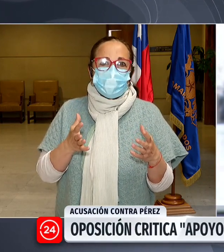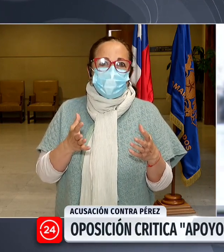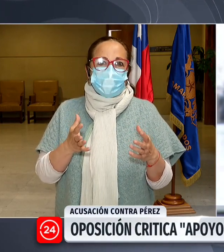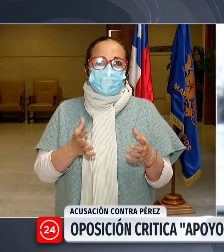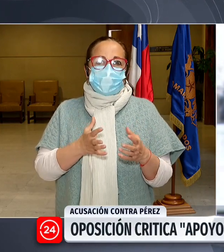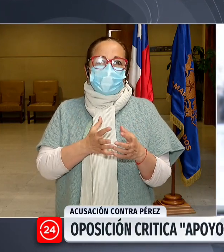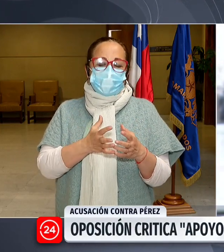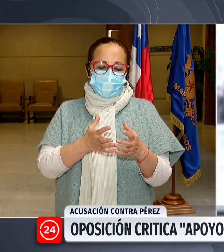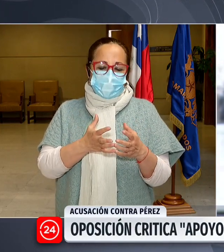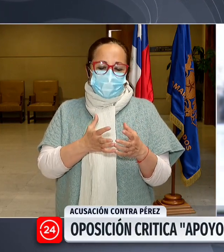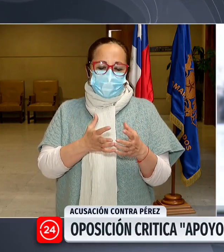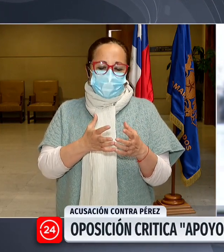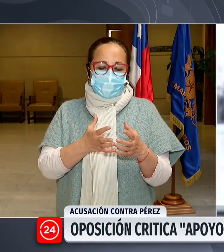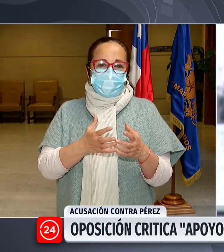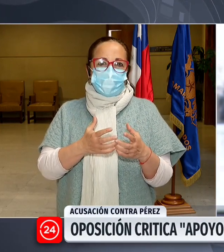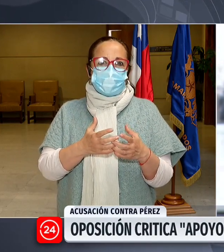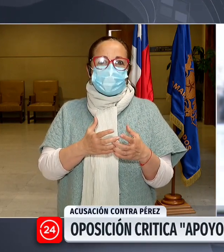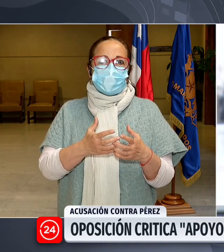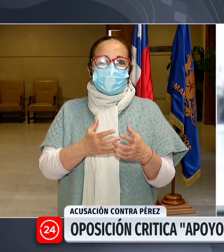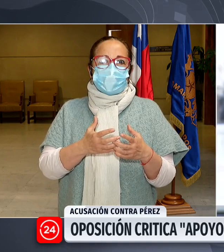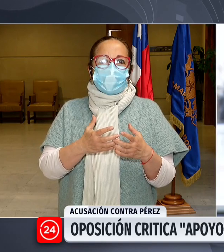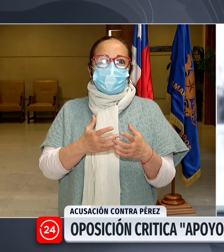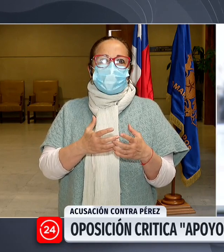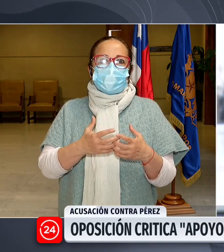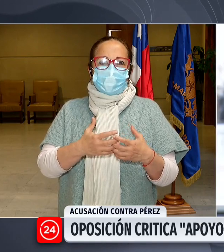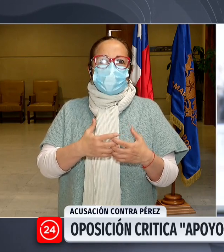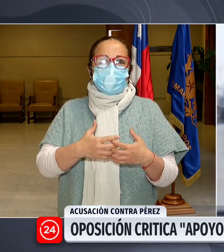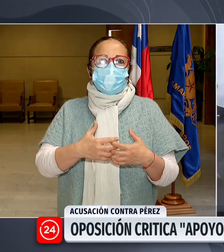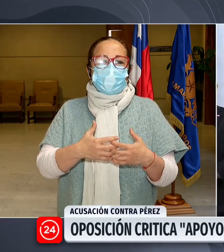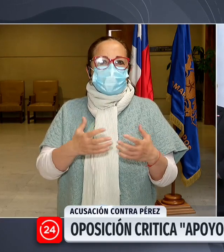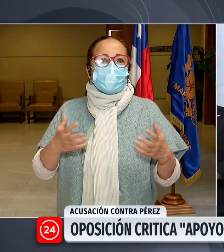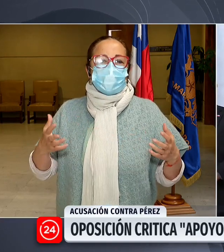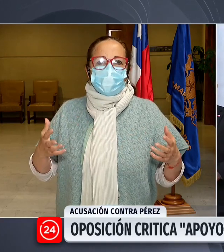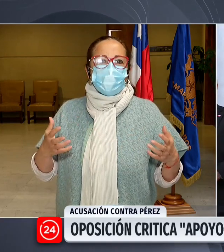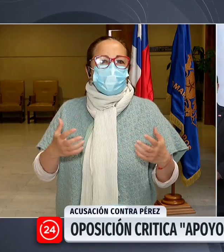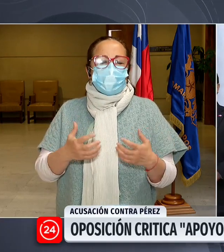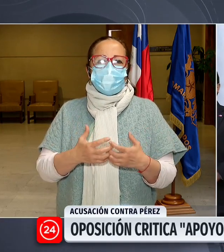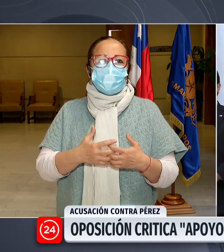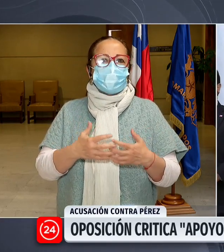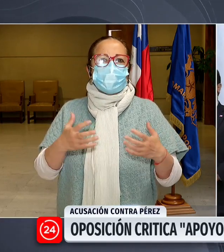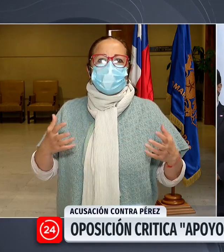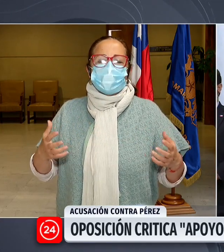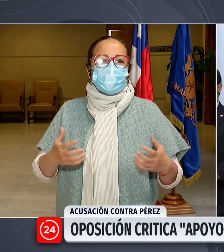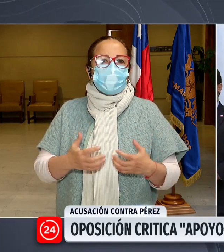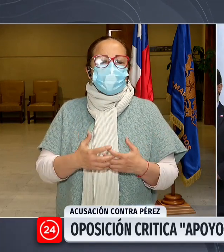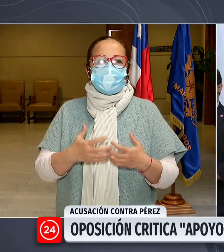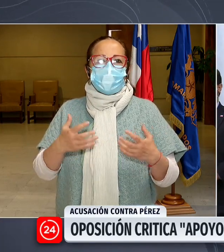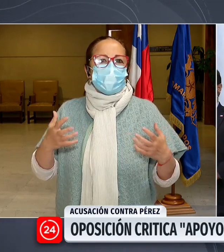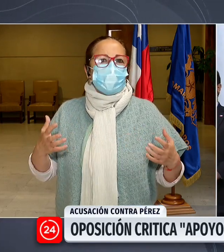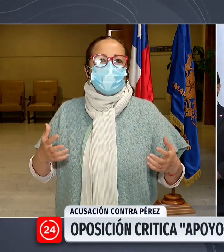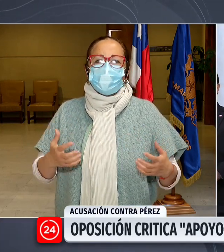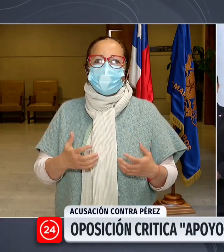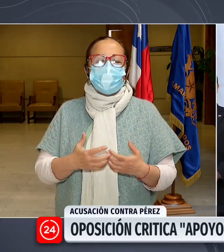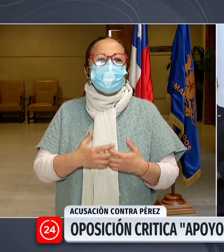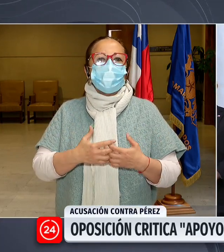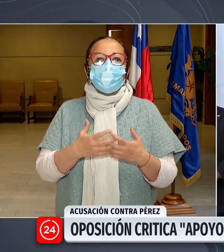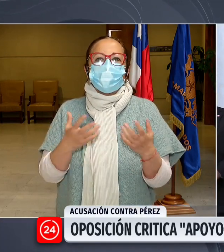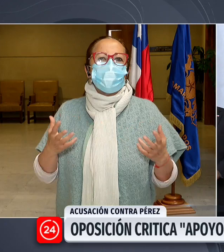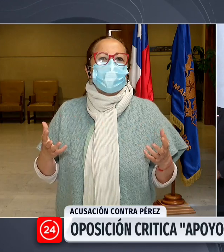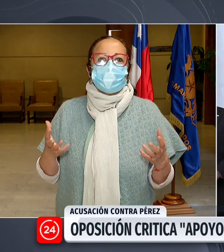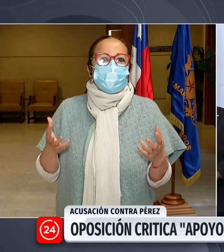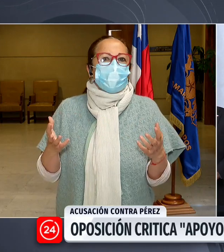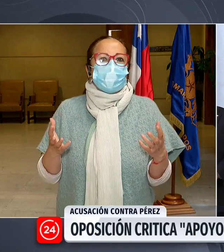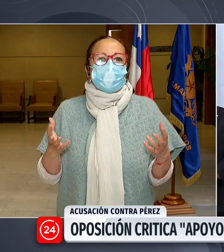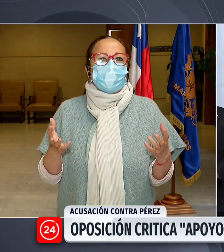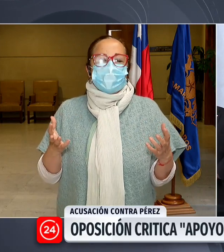hemos visto es que lo que ha hecho es decir, mira, lo que hace carabinero es correcto, está bien, está dentro del procedimiento, no hay